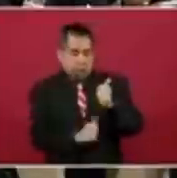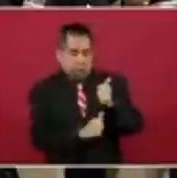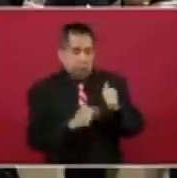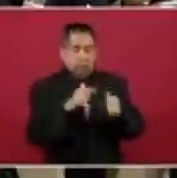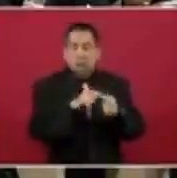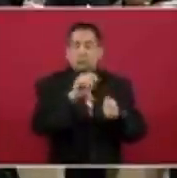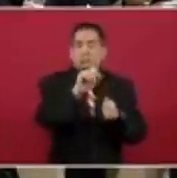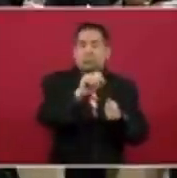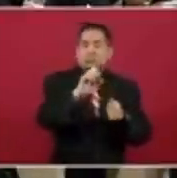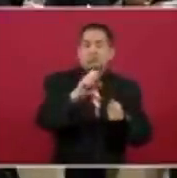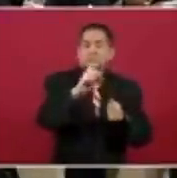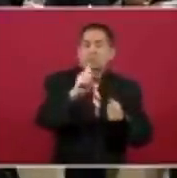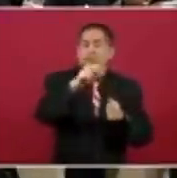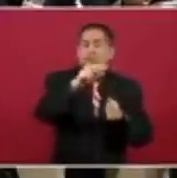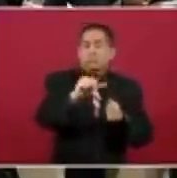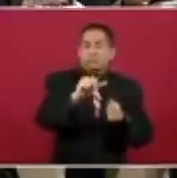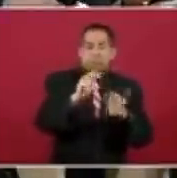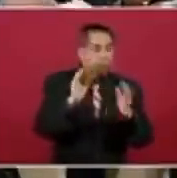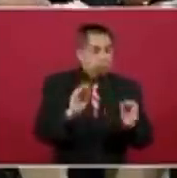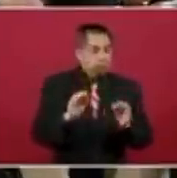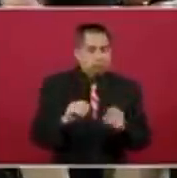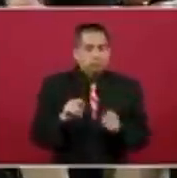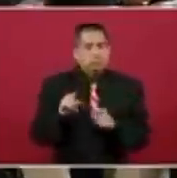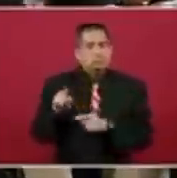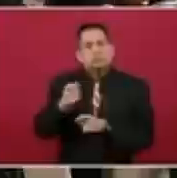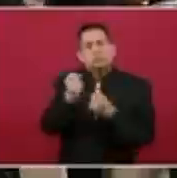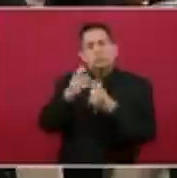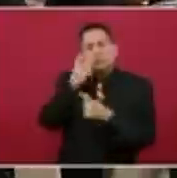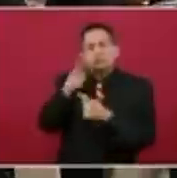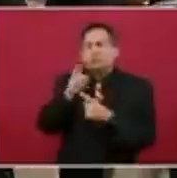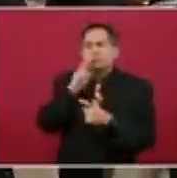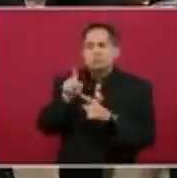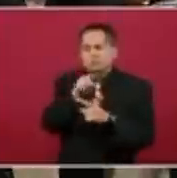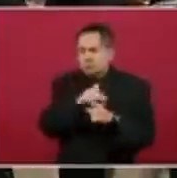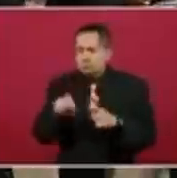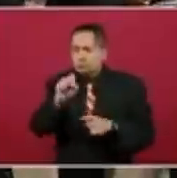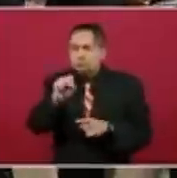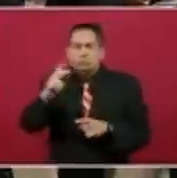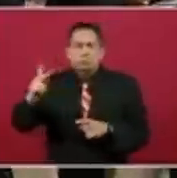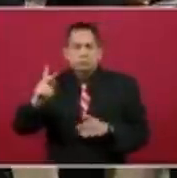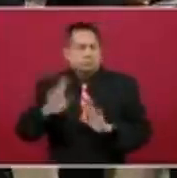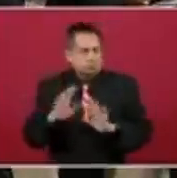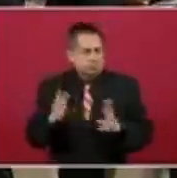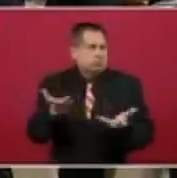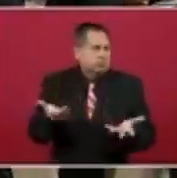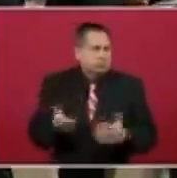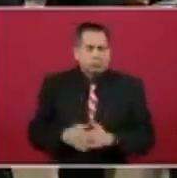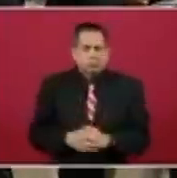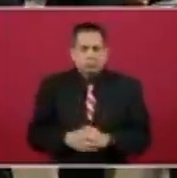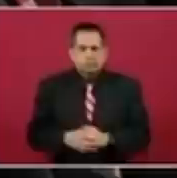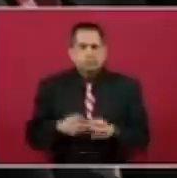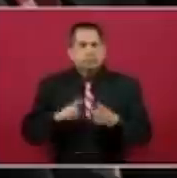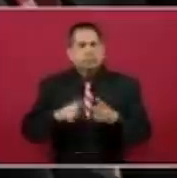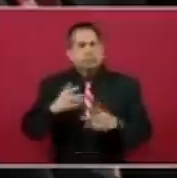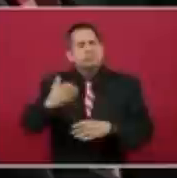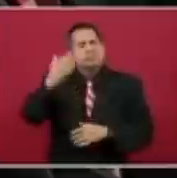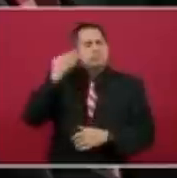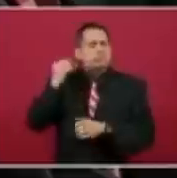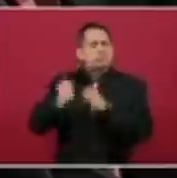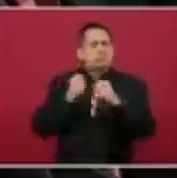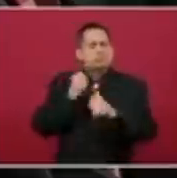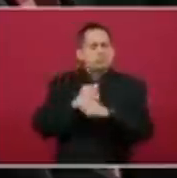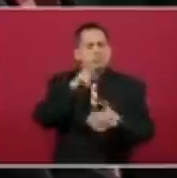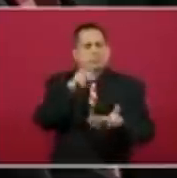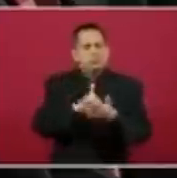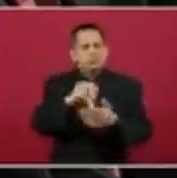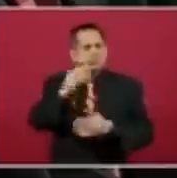Nacional y no como proponen a la Secretaría de Seguridad Pública. Y la segunda pregunta, presidente, data de 2000. En aquel